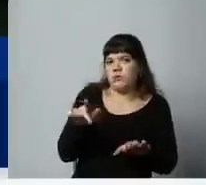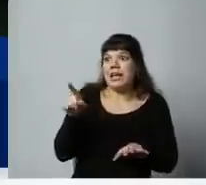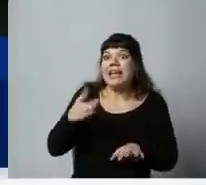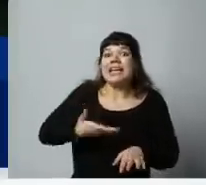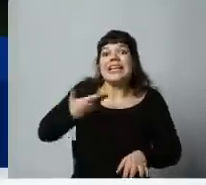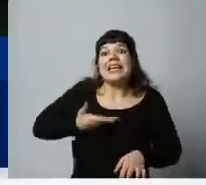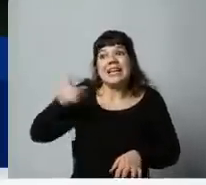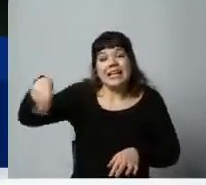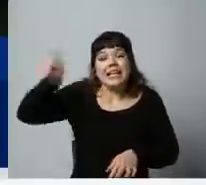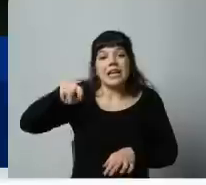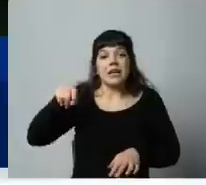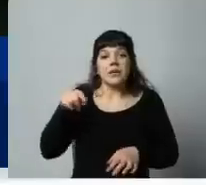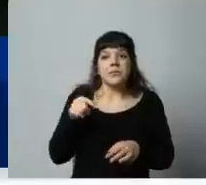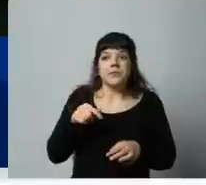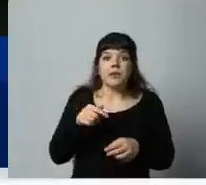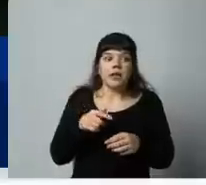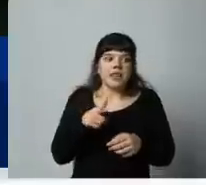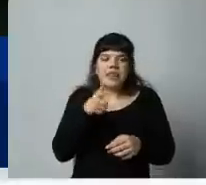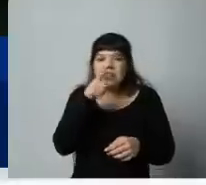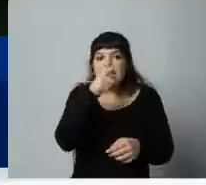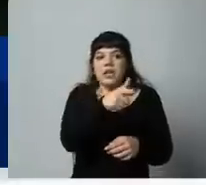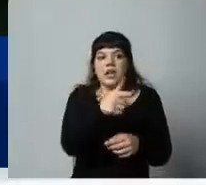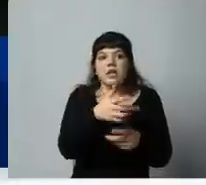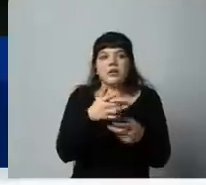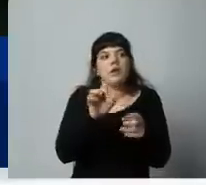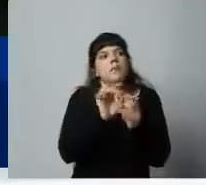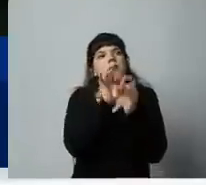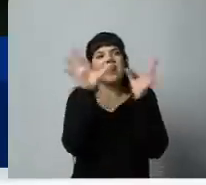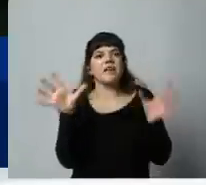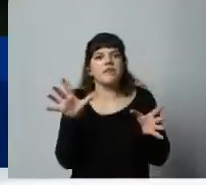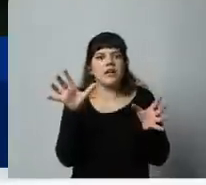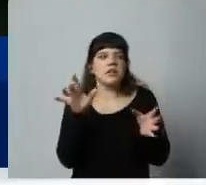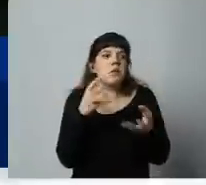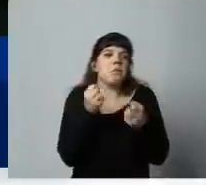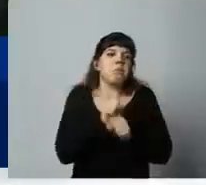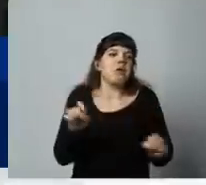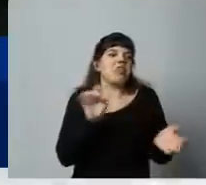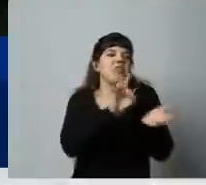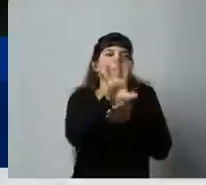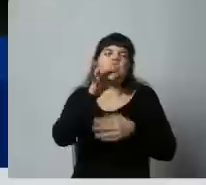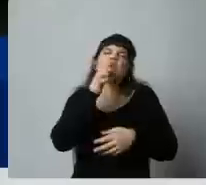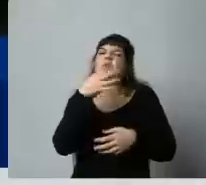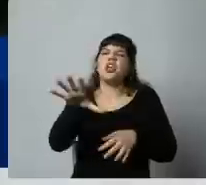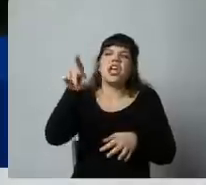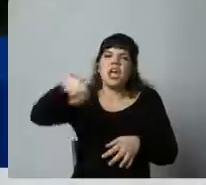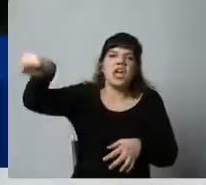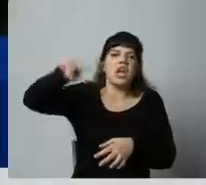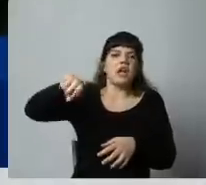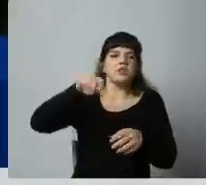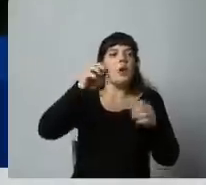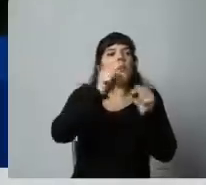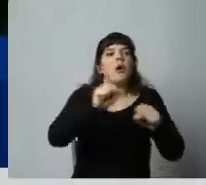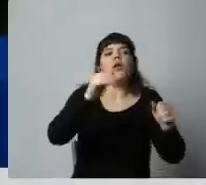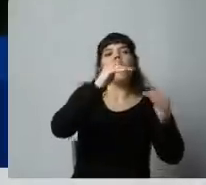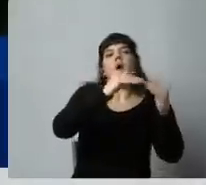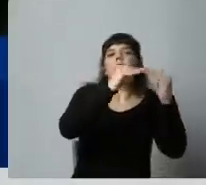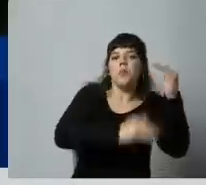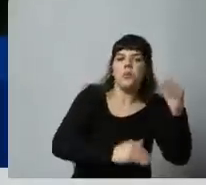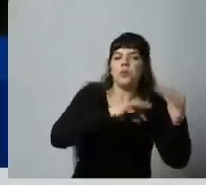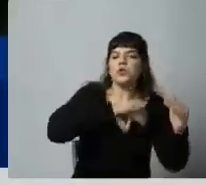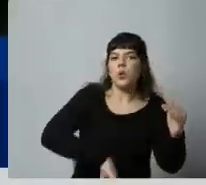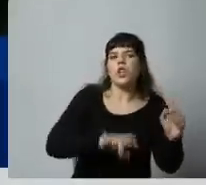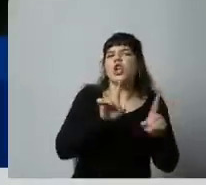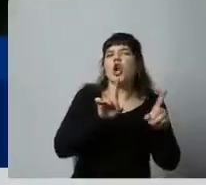patronal directamente tener la libertad de despedir a quien quiera y rebajar los salarios Pero no por la vía de